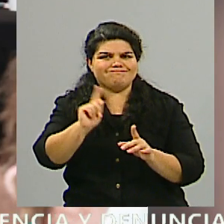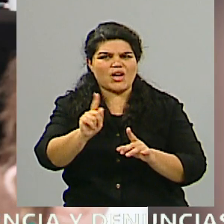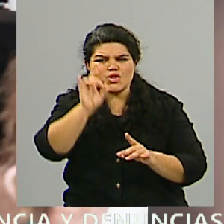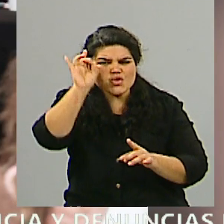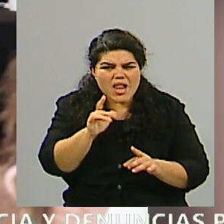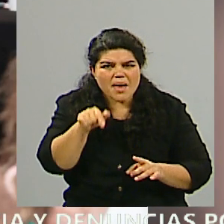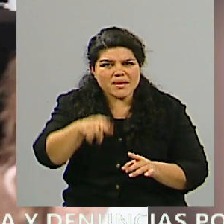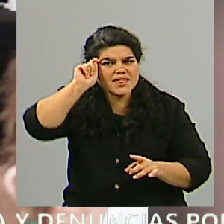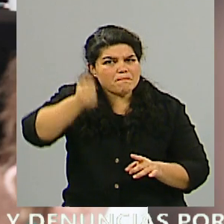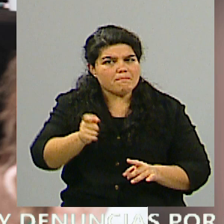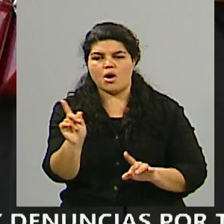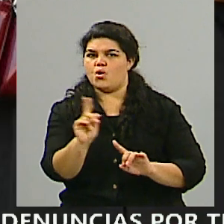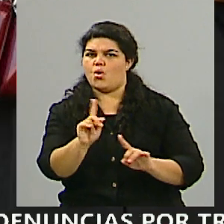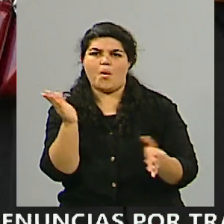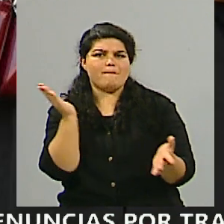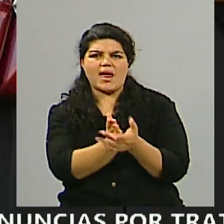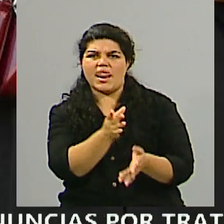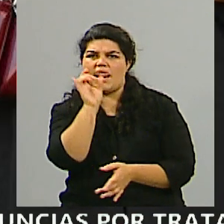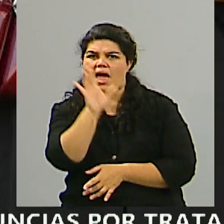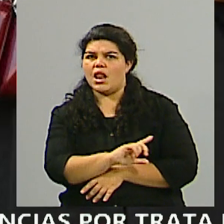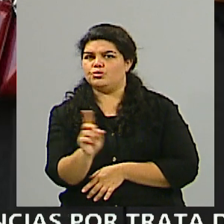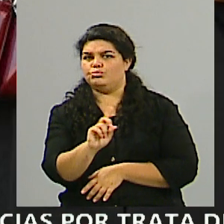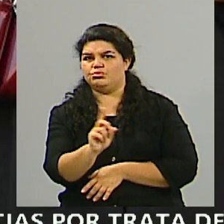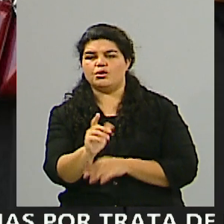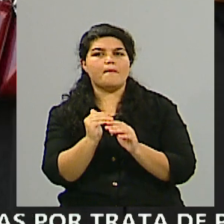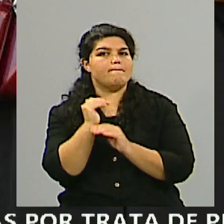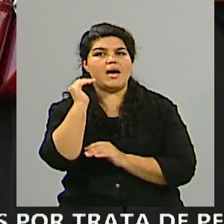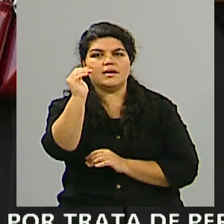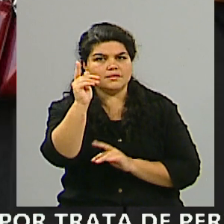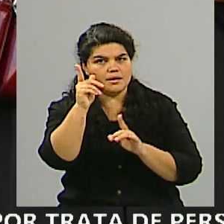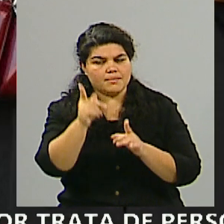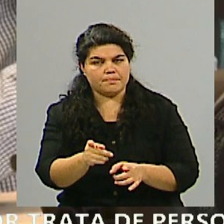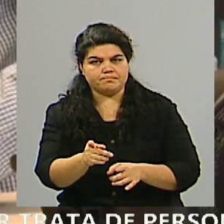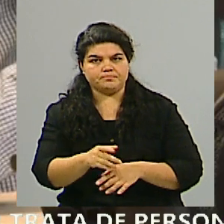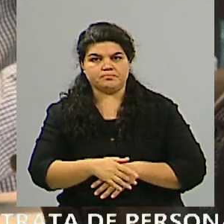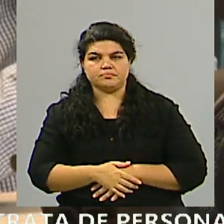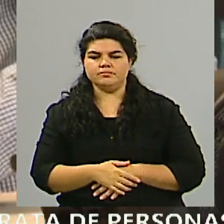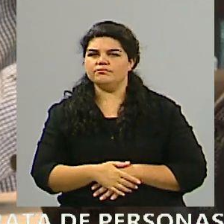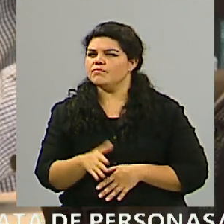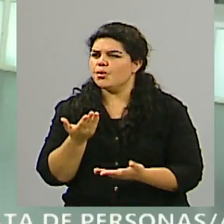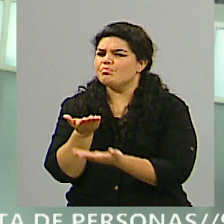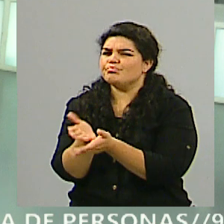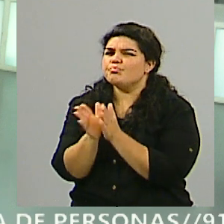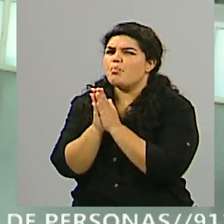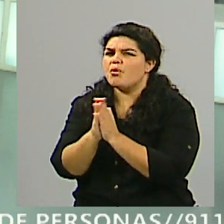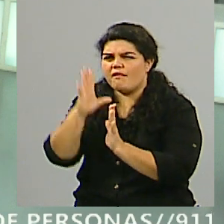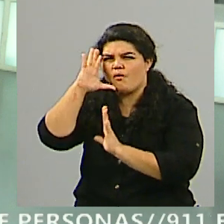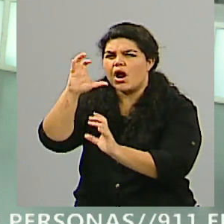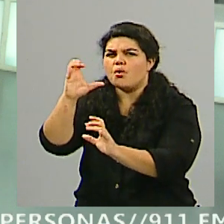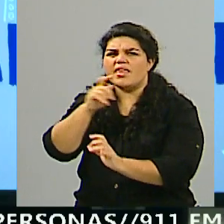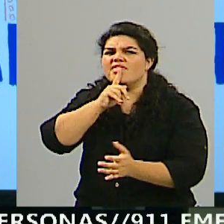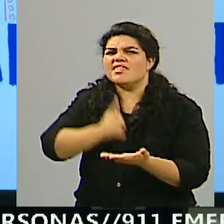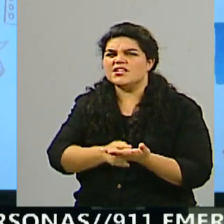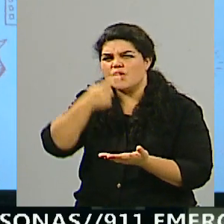trasciende incluso las conclusiones que se puedan lograr en una causa penal. Recuérdanos cuál es el fallo. ¿Qué decía este fallo?